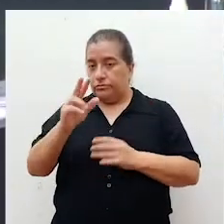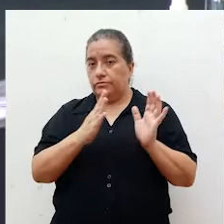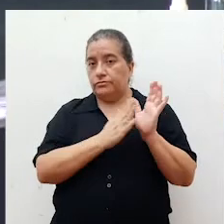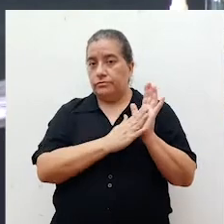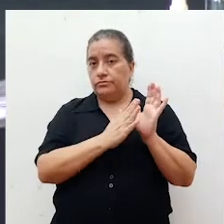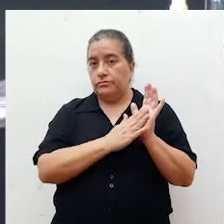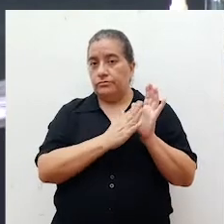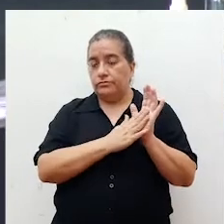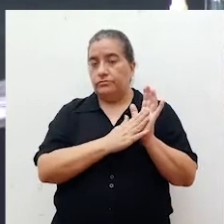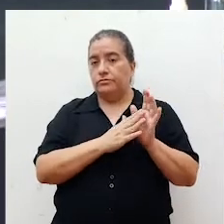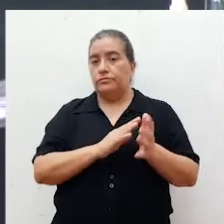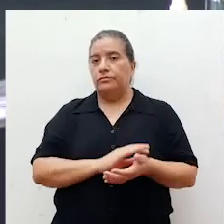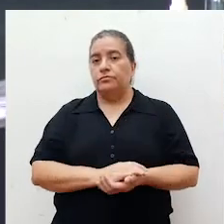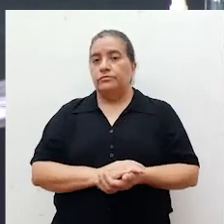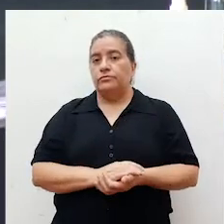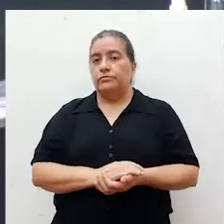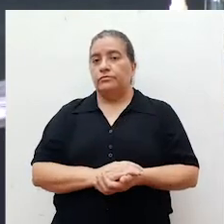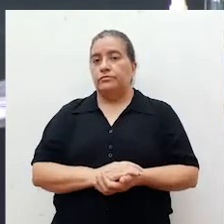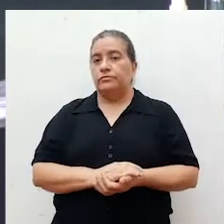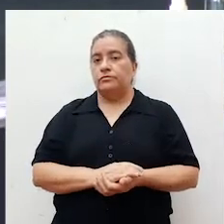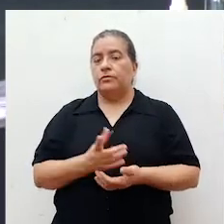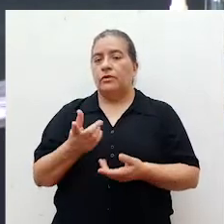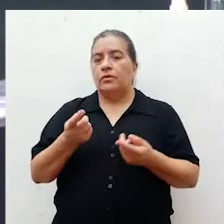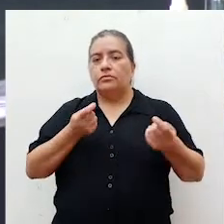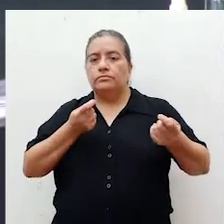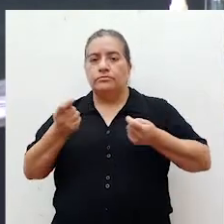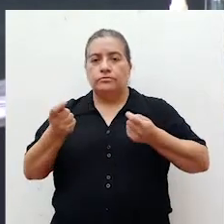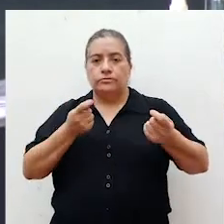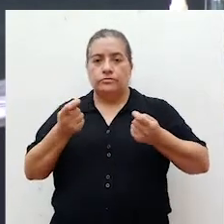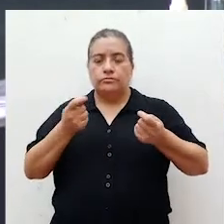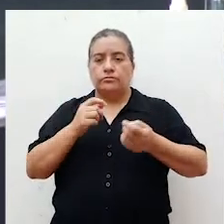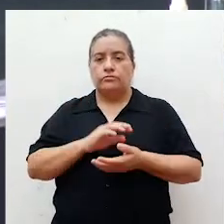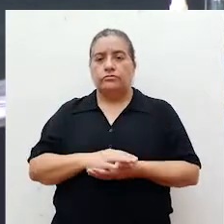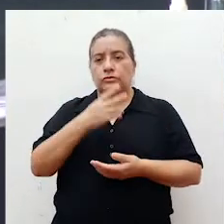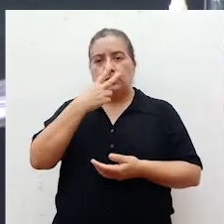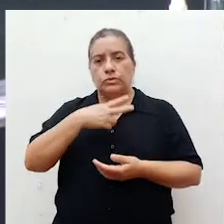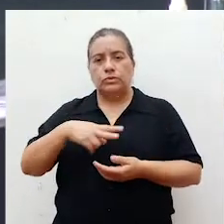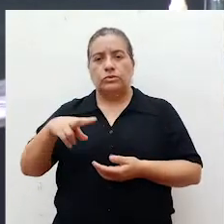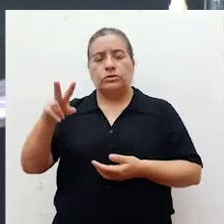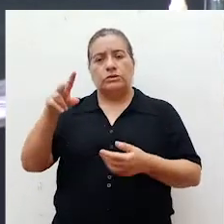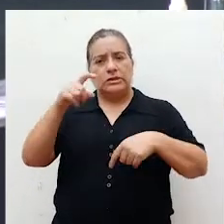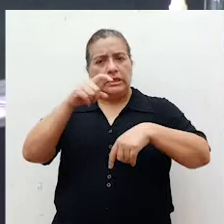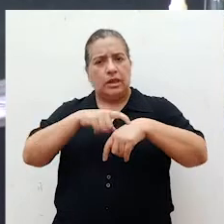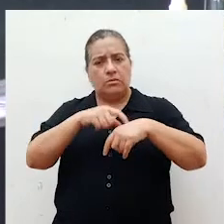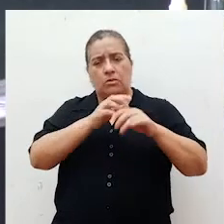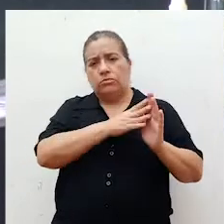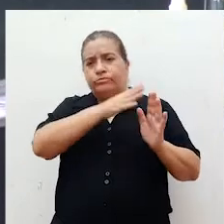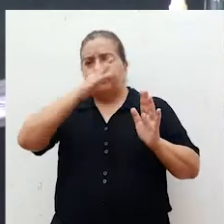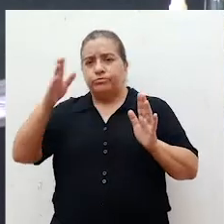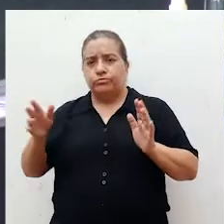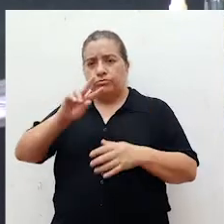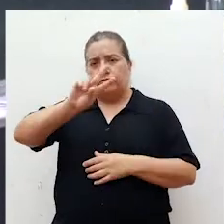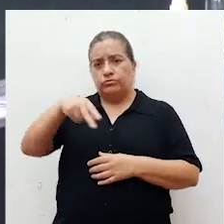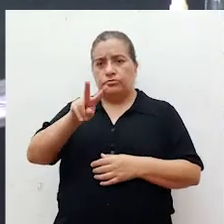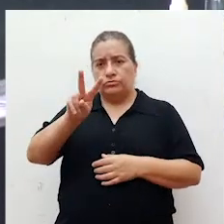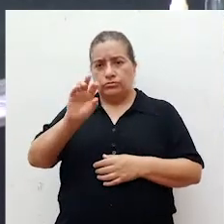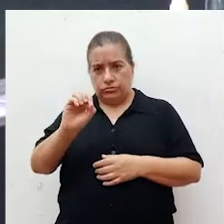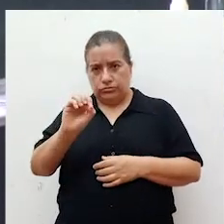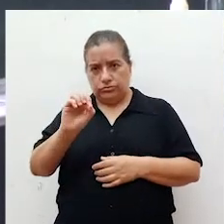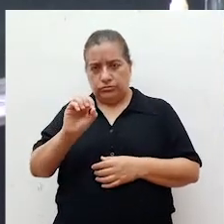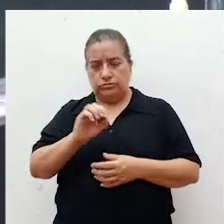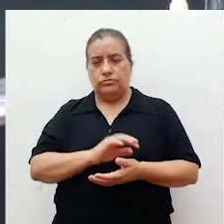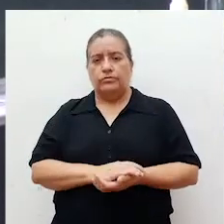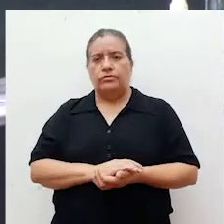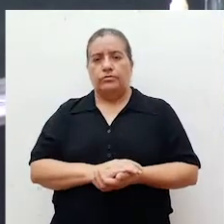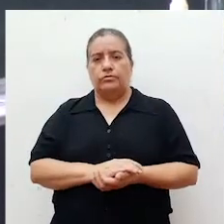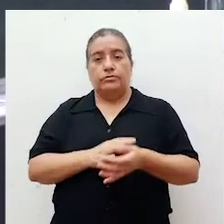para rendir cuentas al país desde la Defensoría del Pueblo respecto de nuestra gestión a lo largo de todo